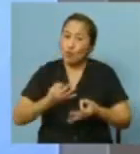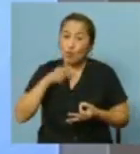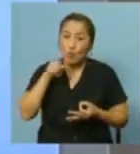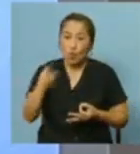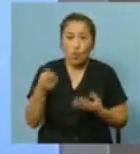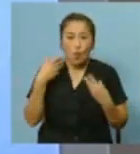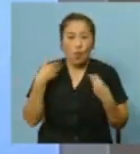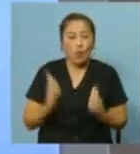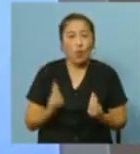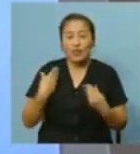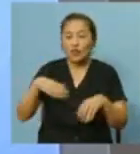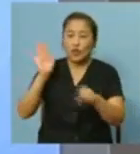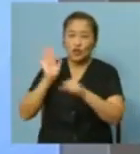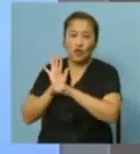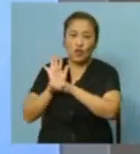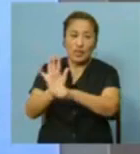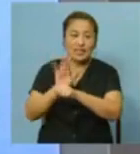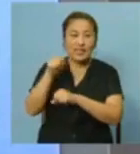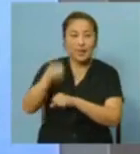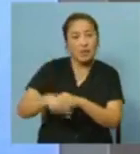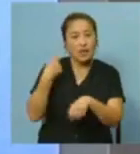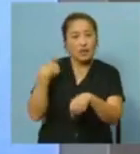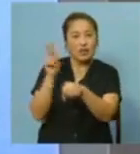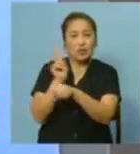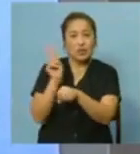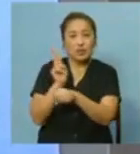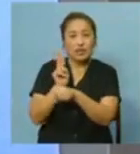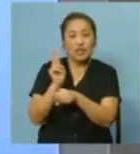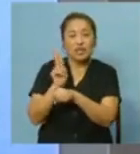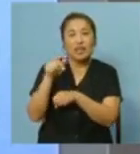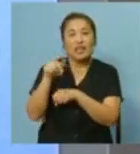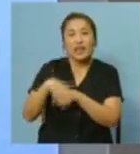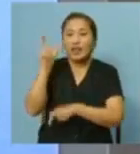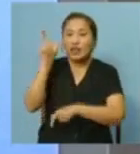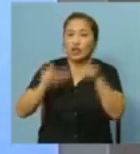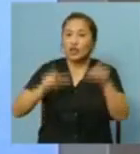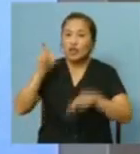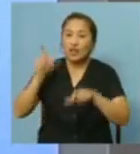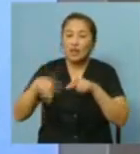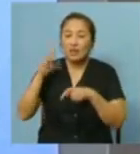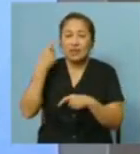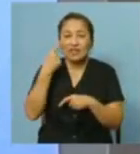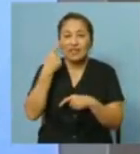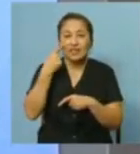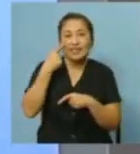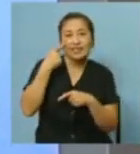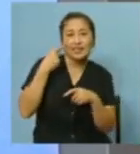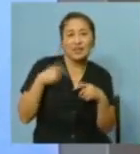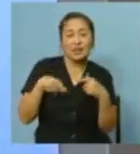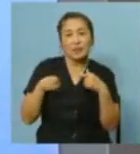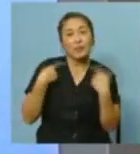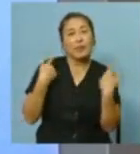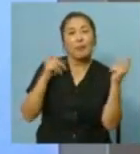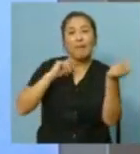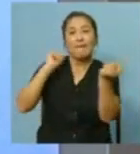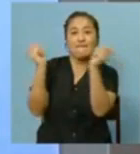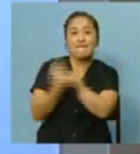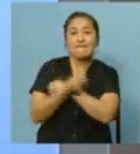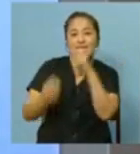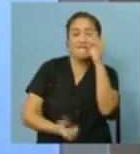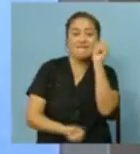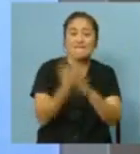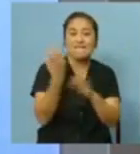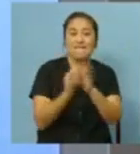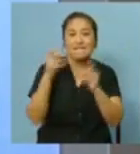todo el respaldo y la seguridad que cumple con todos los protocolos que tiene que ver con el cambio de matriz productiva